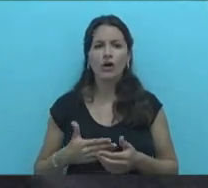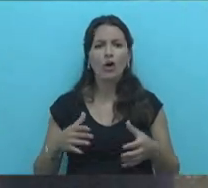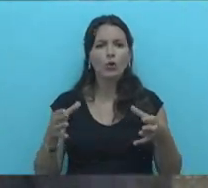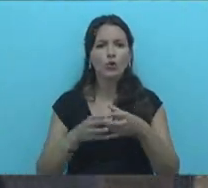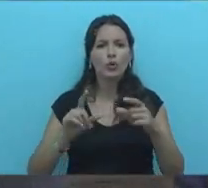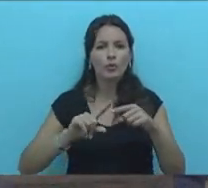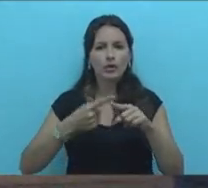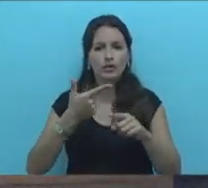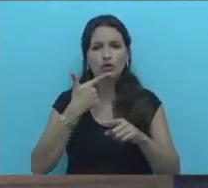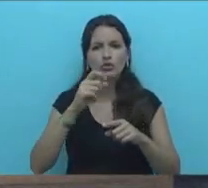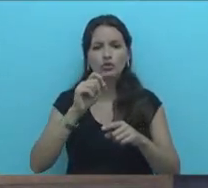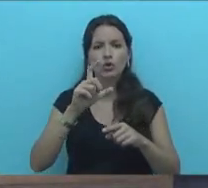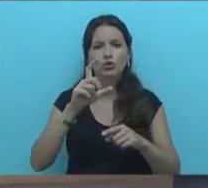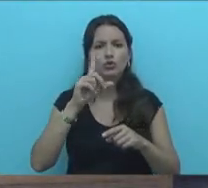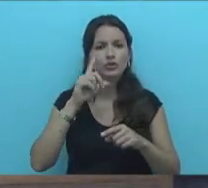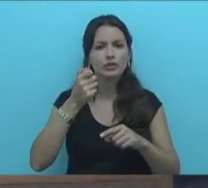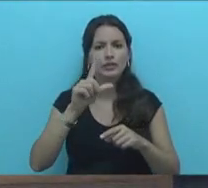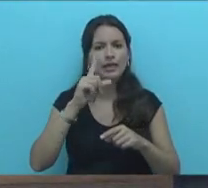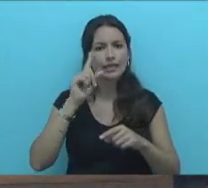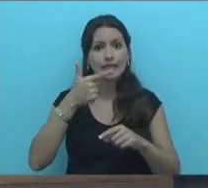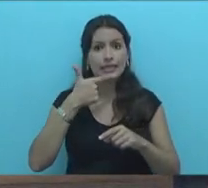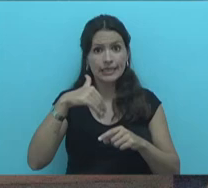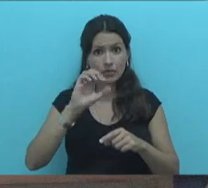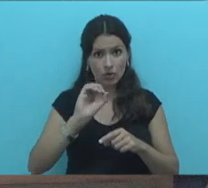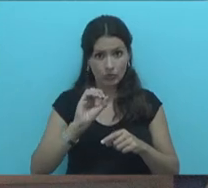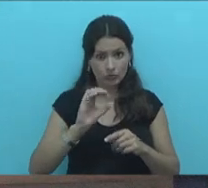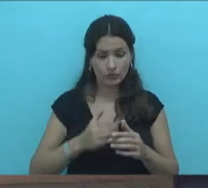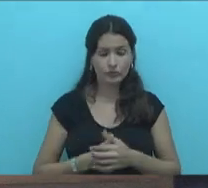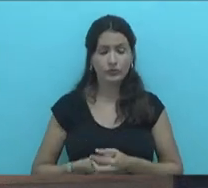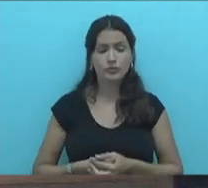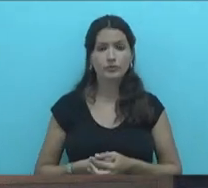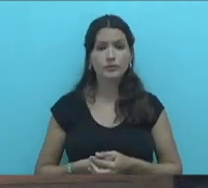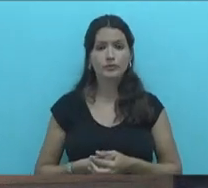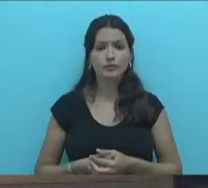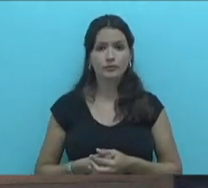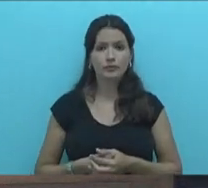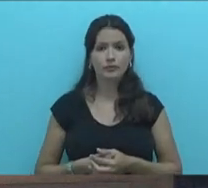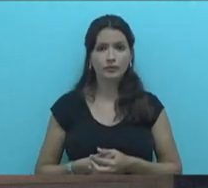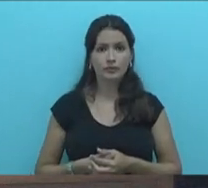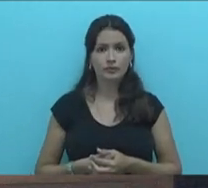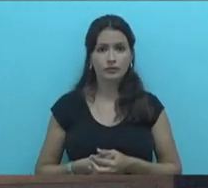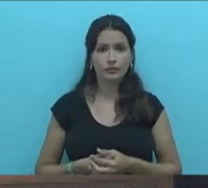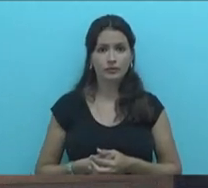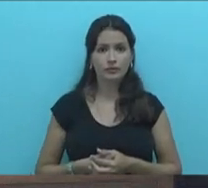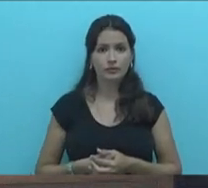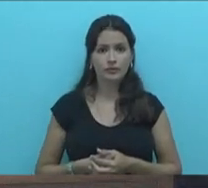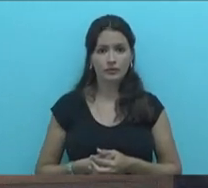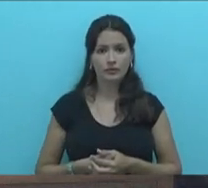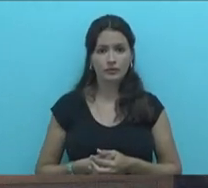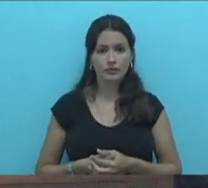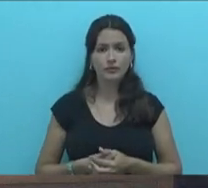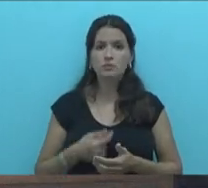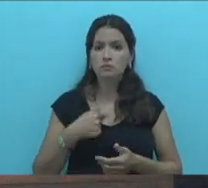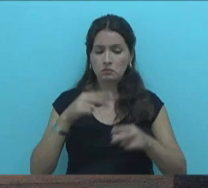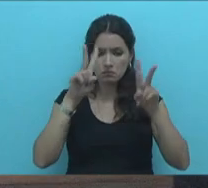porque somos de las voces críticas de lo que ha pasado en relación a este desarrollo y crecimiento del narcotráfico en la